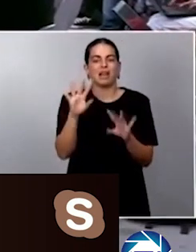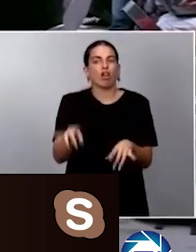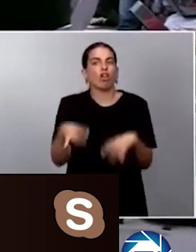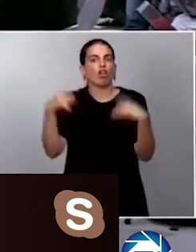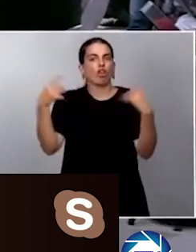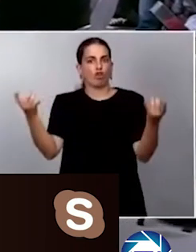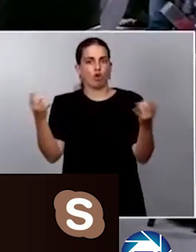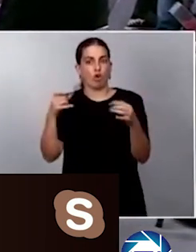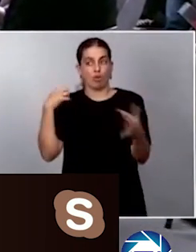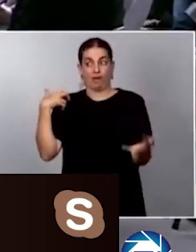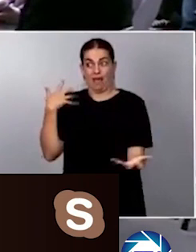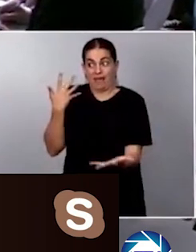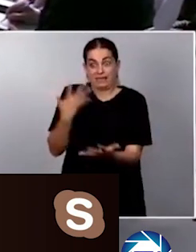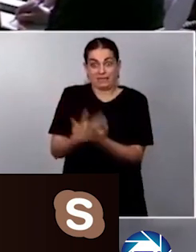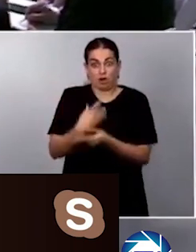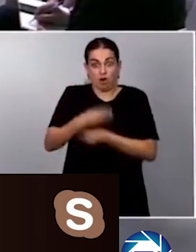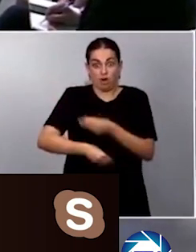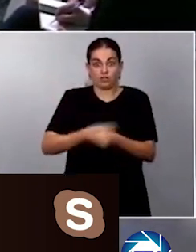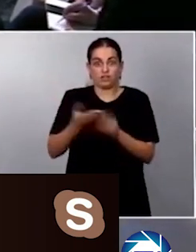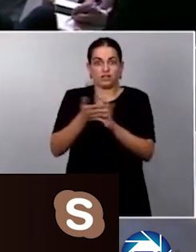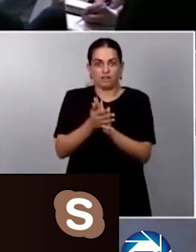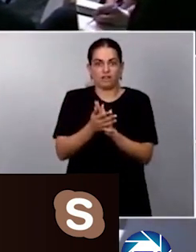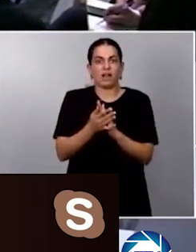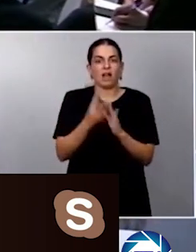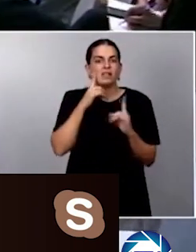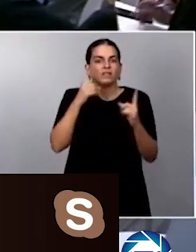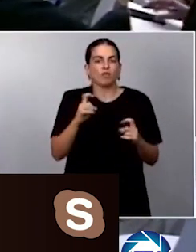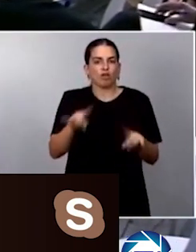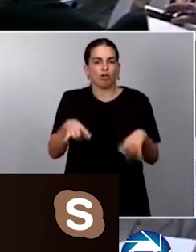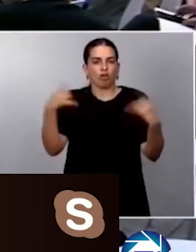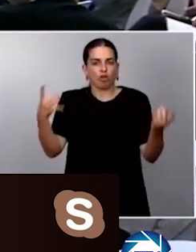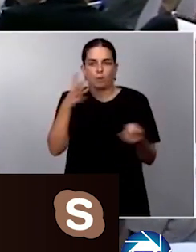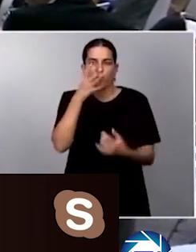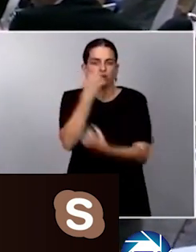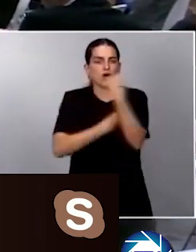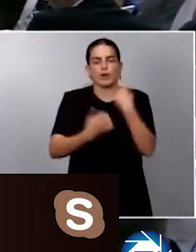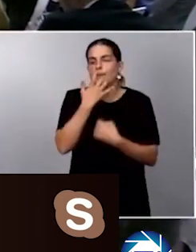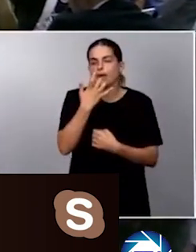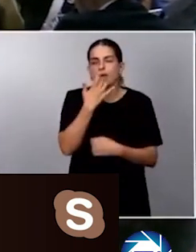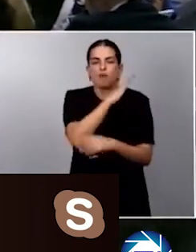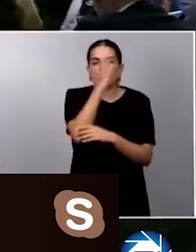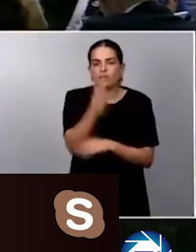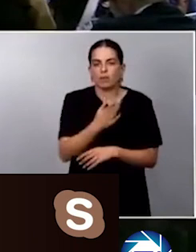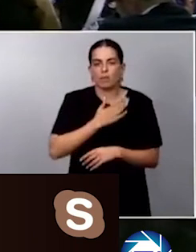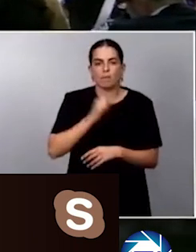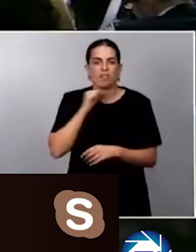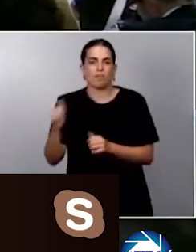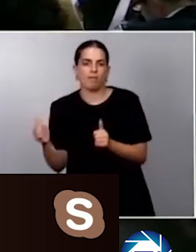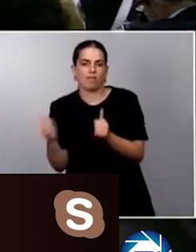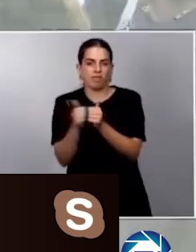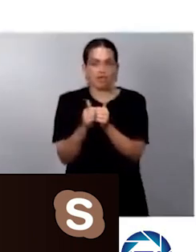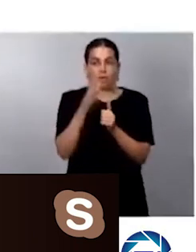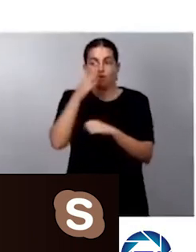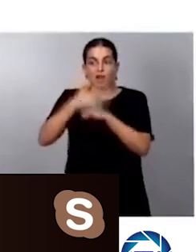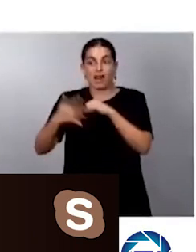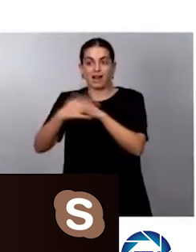el gasto público y hacer lo posible para que la gente lo pase lo menos mal posible en este periodo como cómo se hace eso